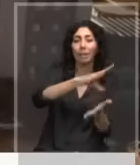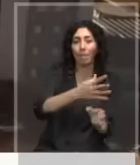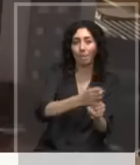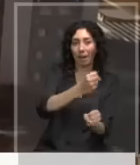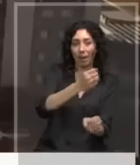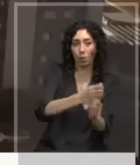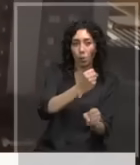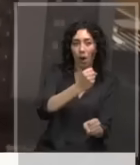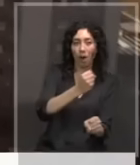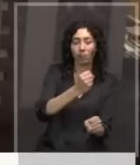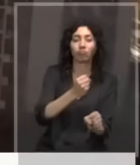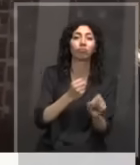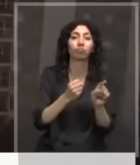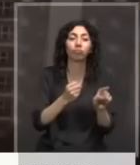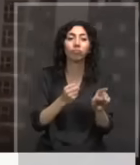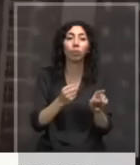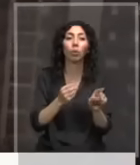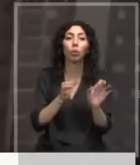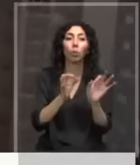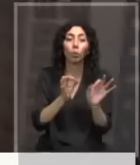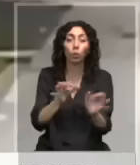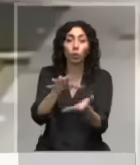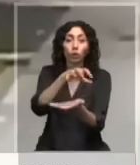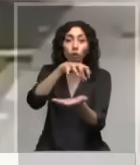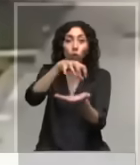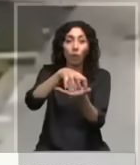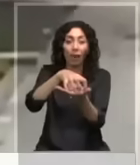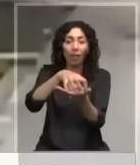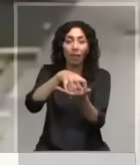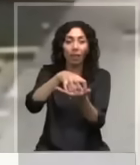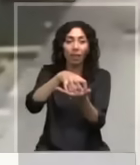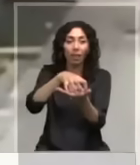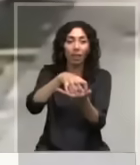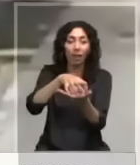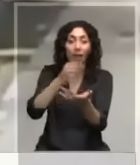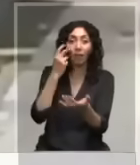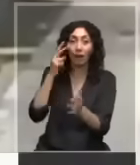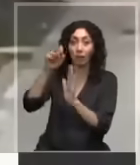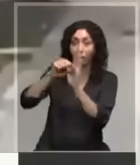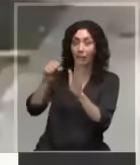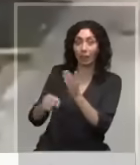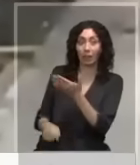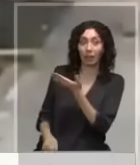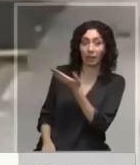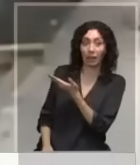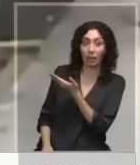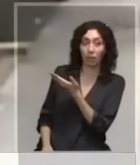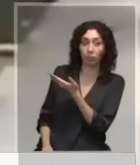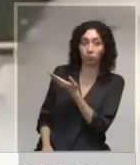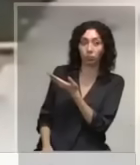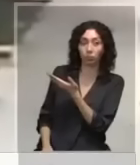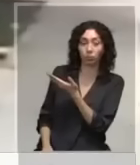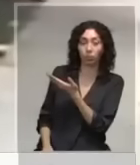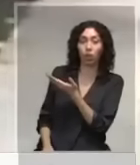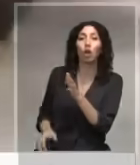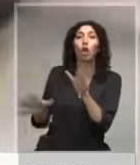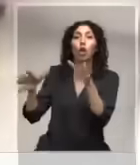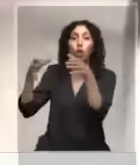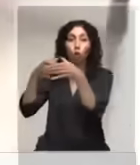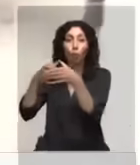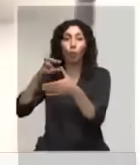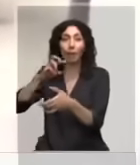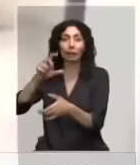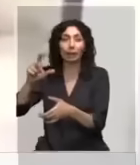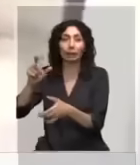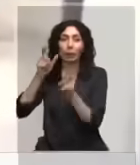Caballero, frontera entre ambas naciones, tras lo que usted está viendo en imágenes, pasó a ser controlada por la organización brasilera. Eso